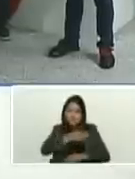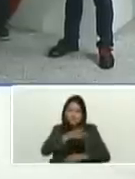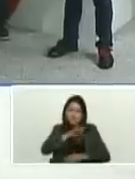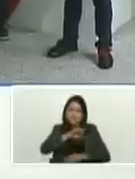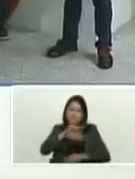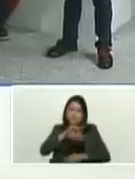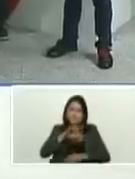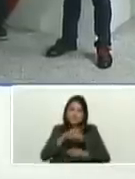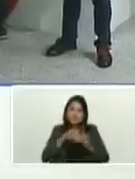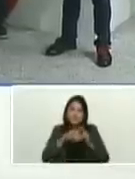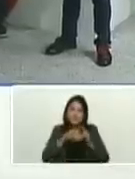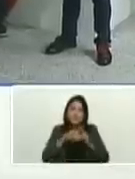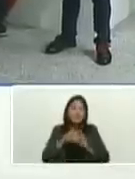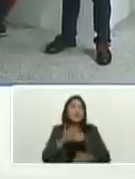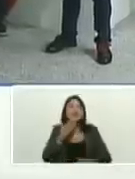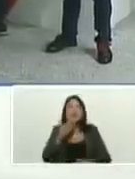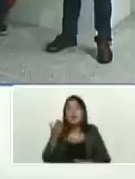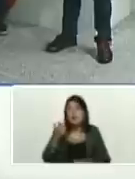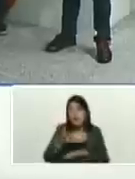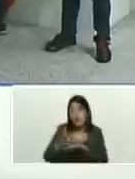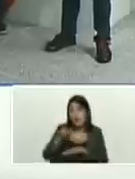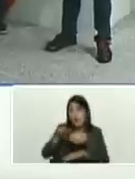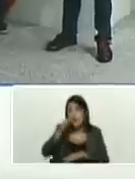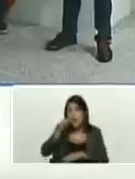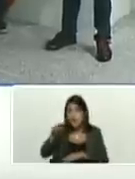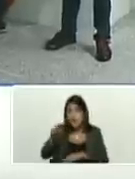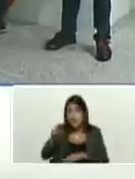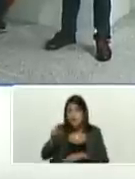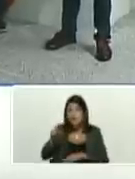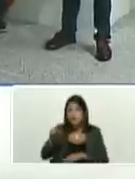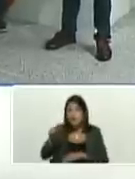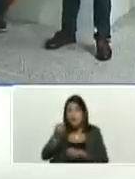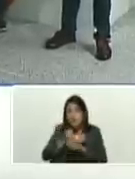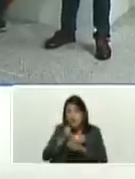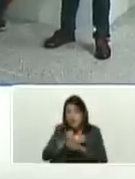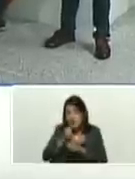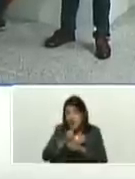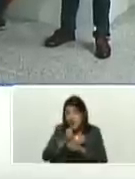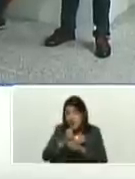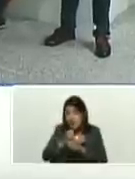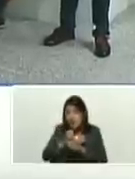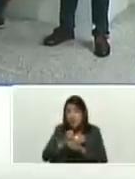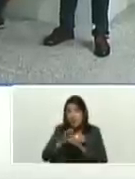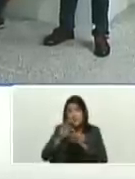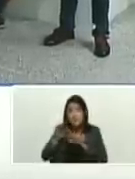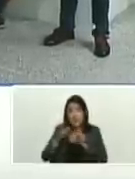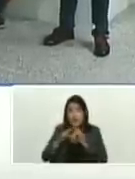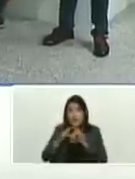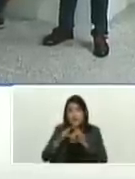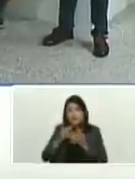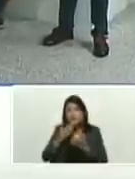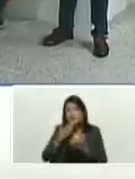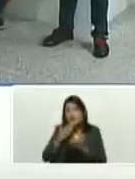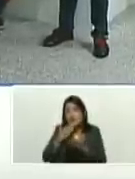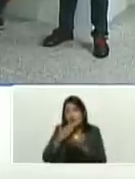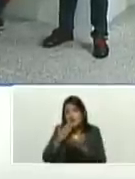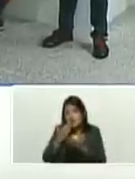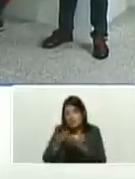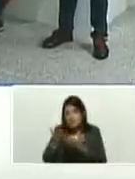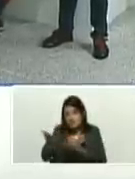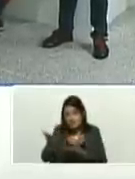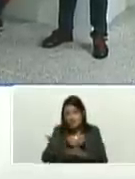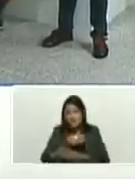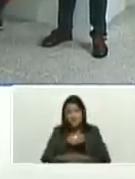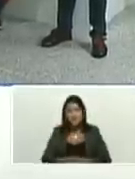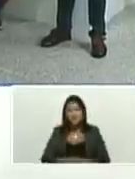te agradezco, Freddy Bernal, lo que estás haciendo por mi pueblo del Táchira. Freddy Bernal, hasta